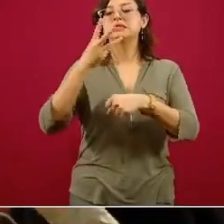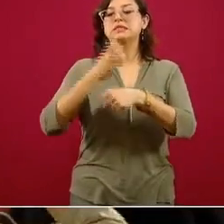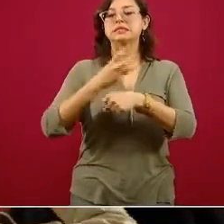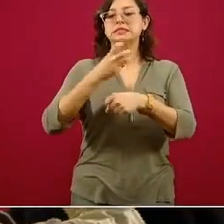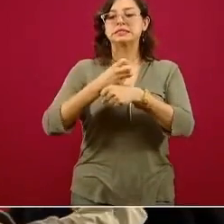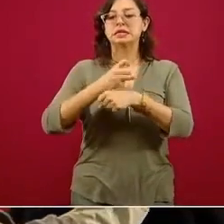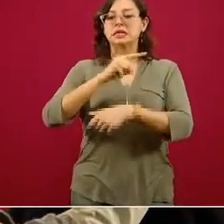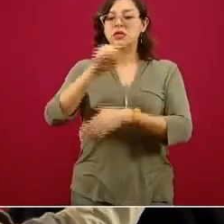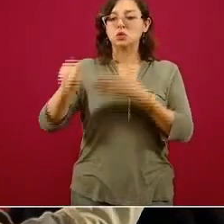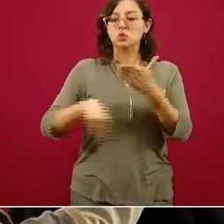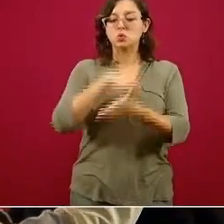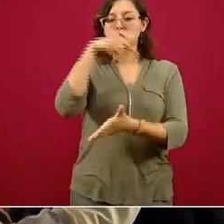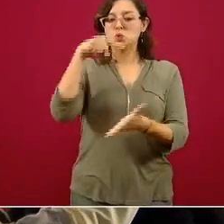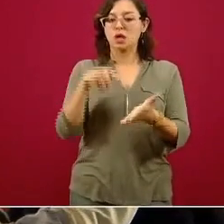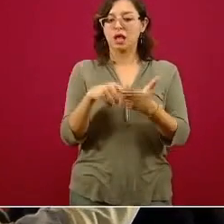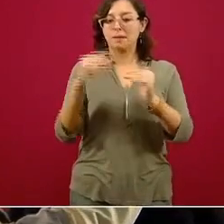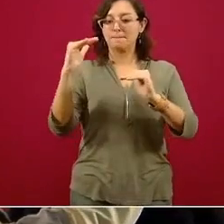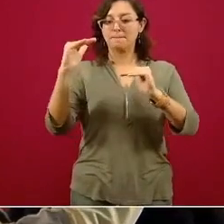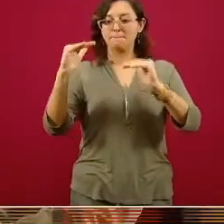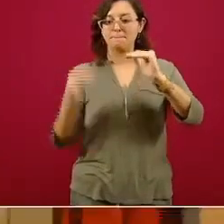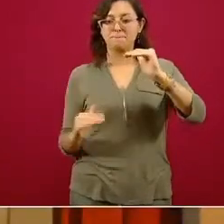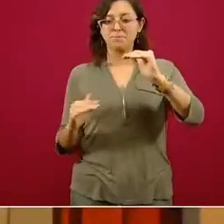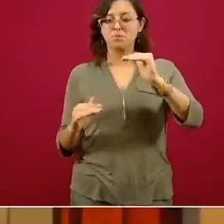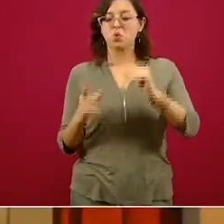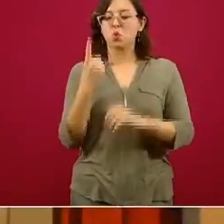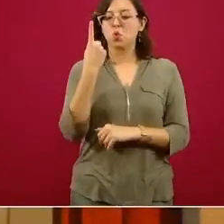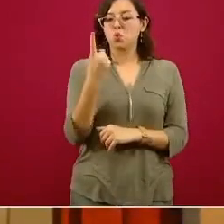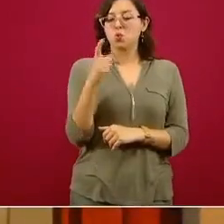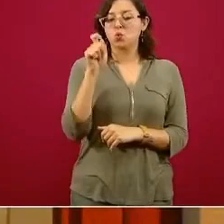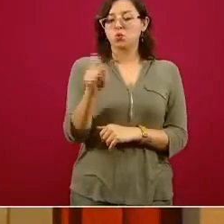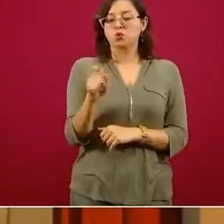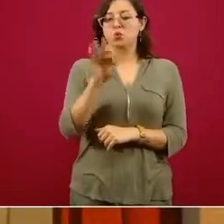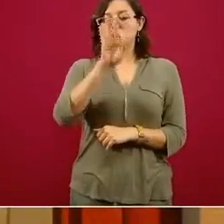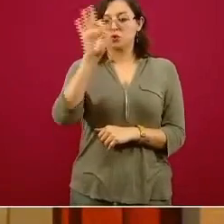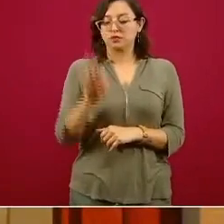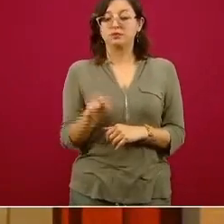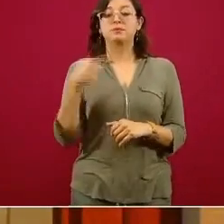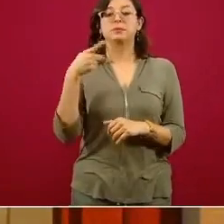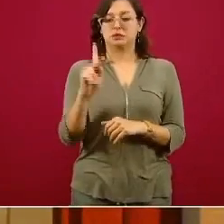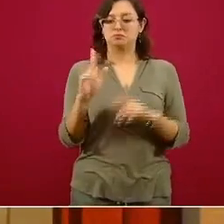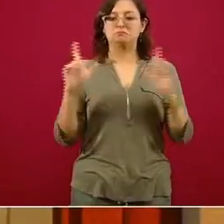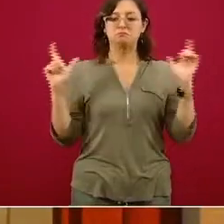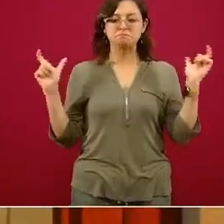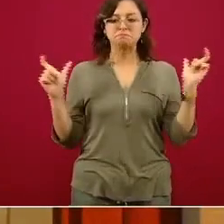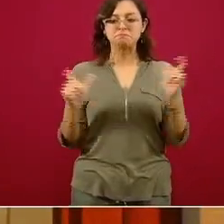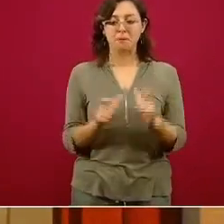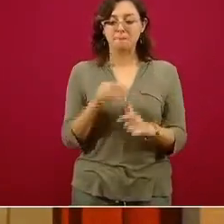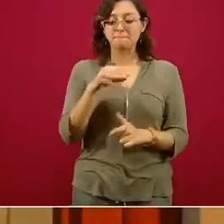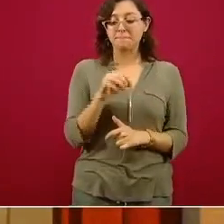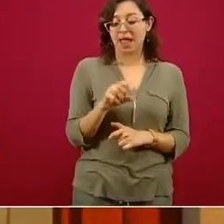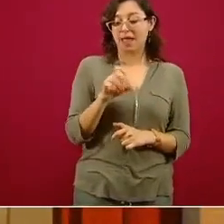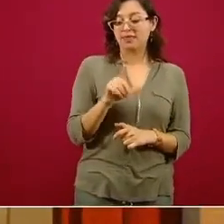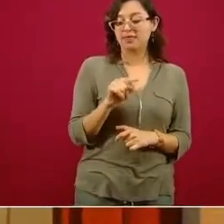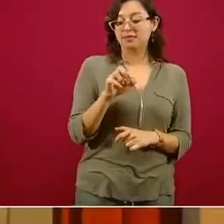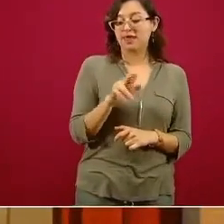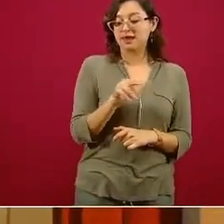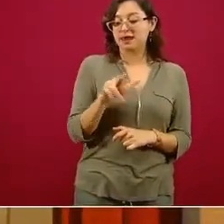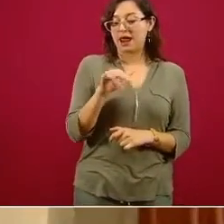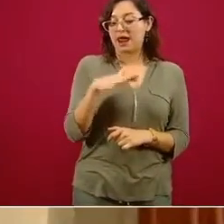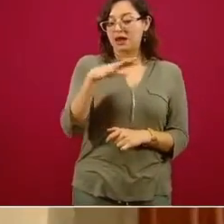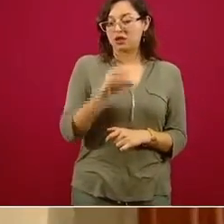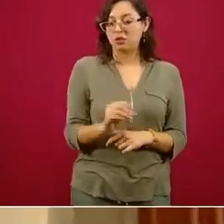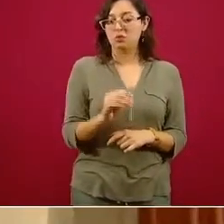por muy poquito, prácticamente por 0.1%, más sin embargo ya el día de hoy Mediterráneo Oriental, aún con la carga baja